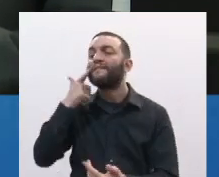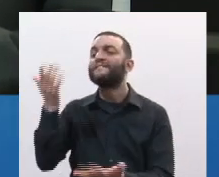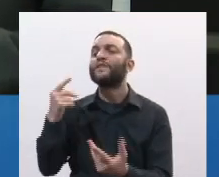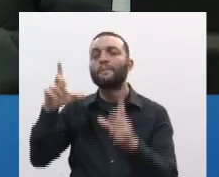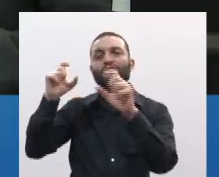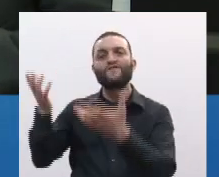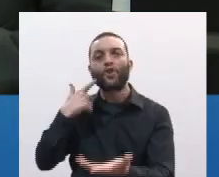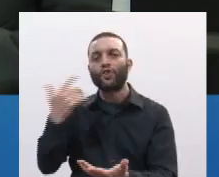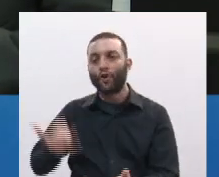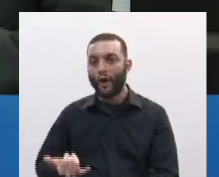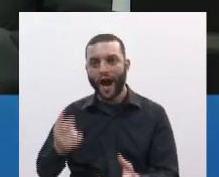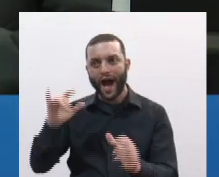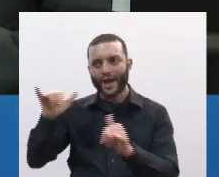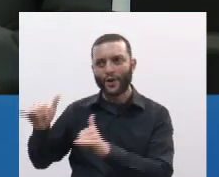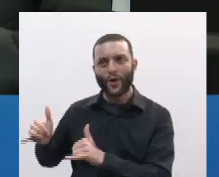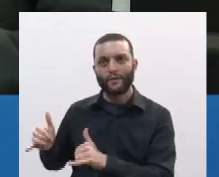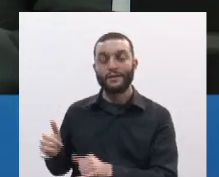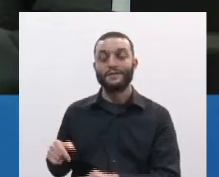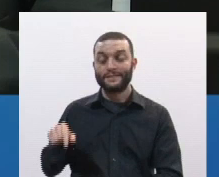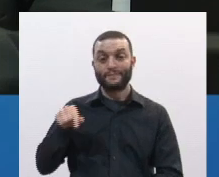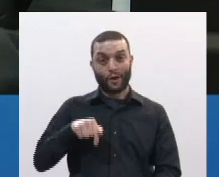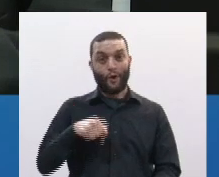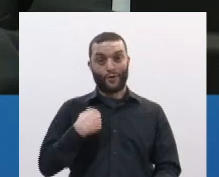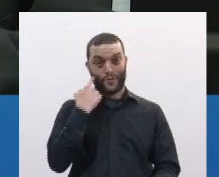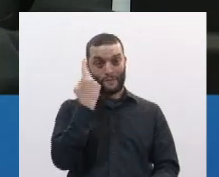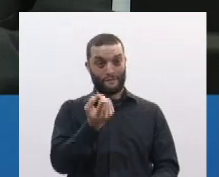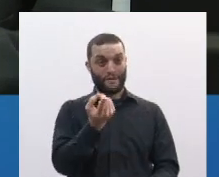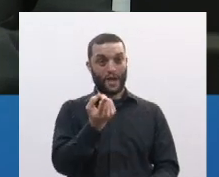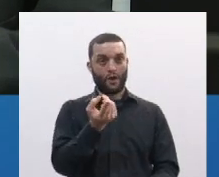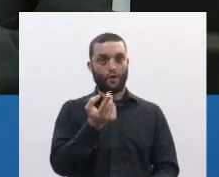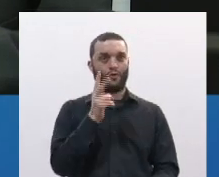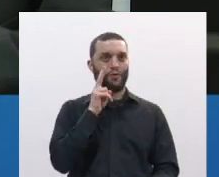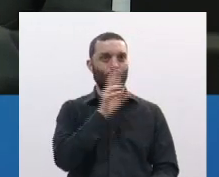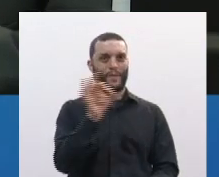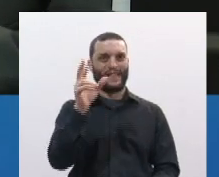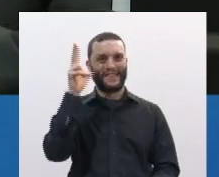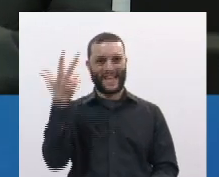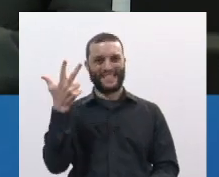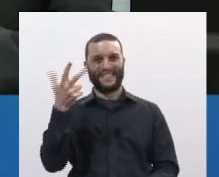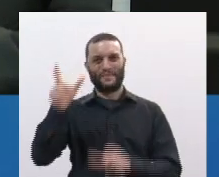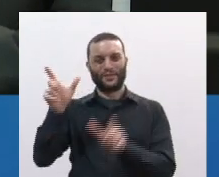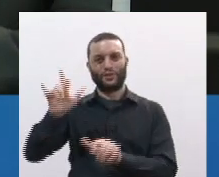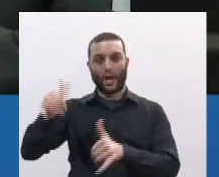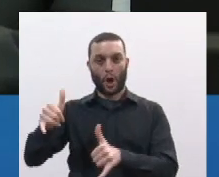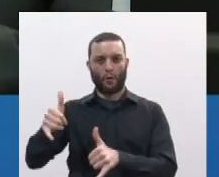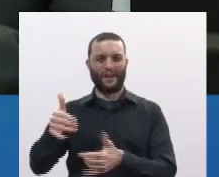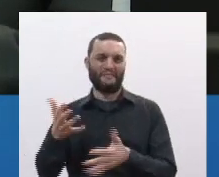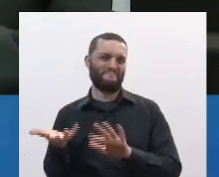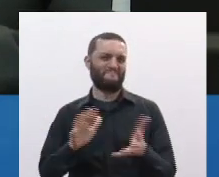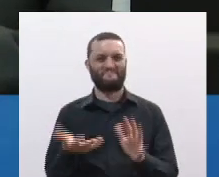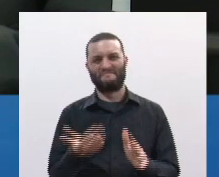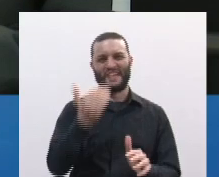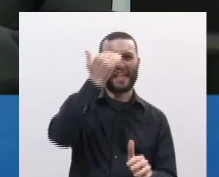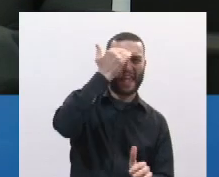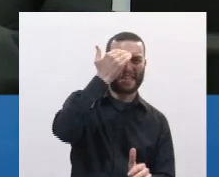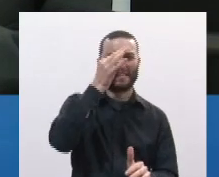fotos. Y cuando uno hoy ve que esos jóvenes, que en el 2003, 2005,